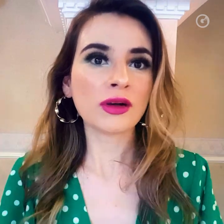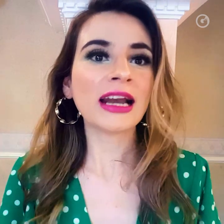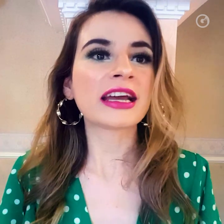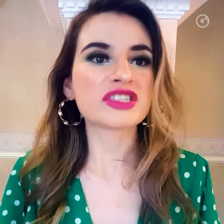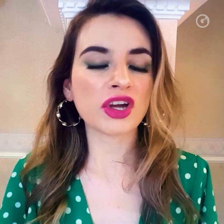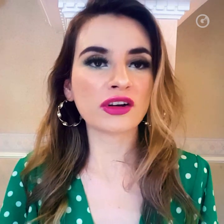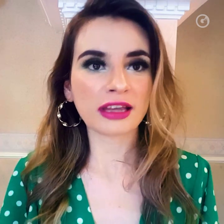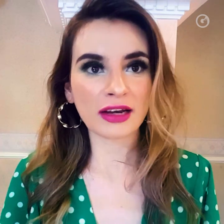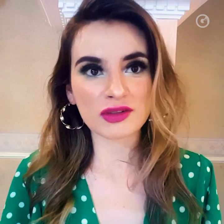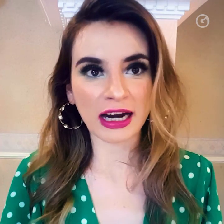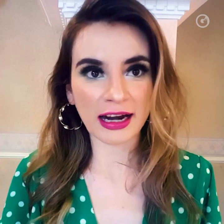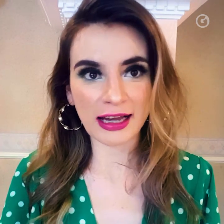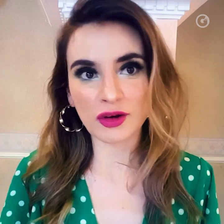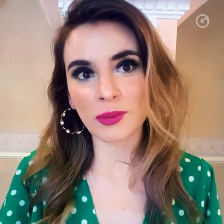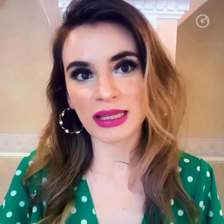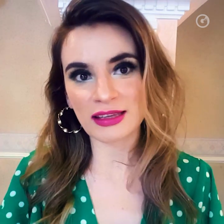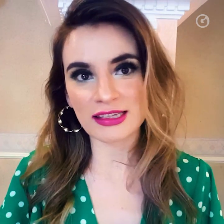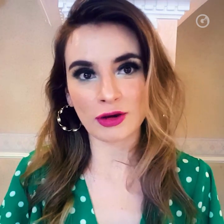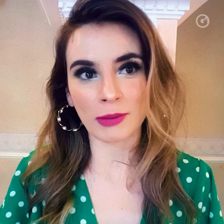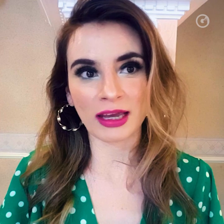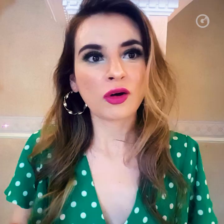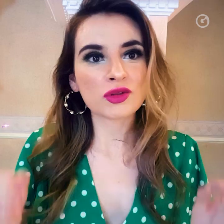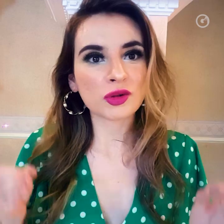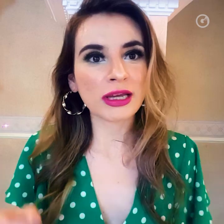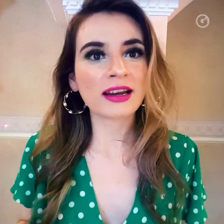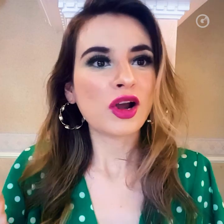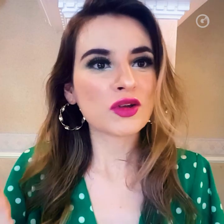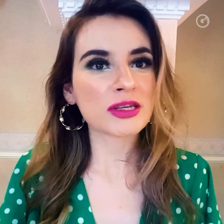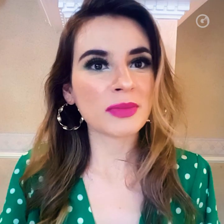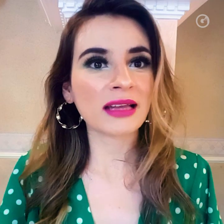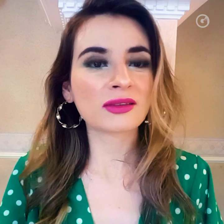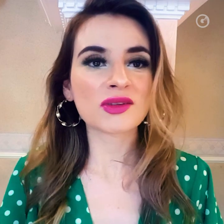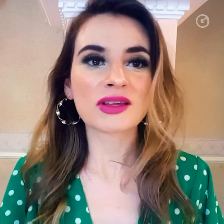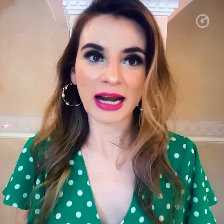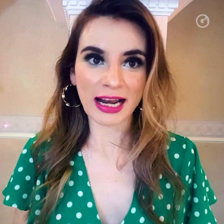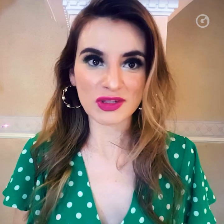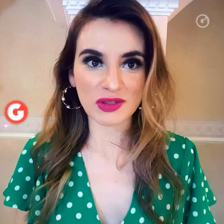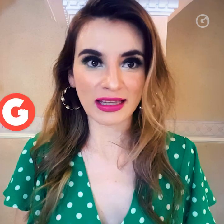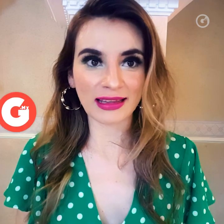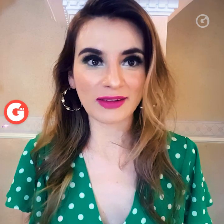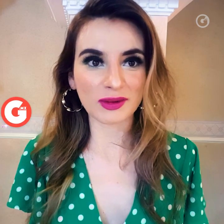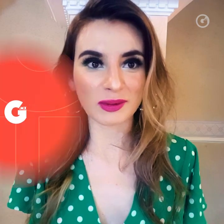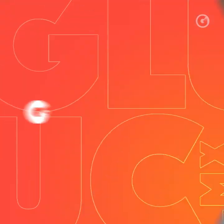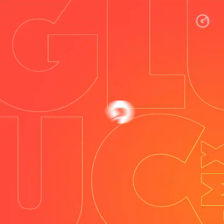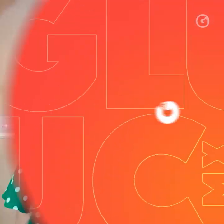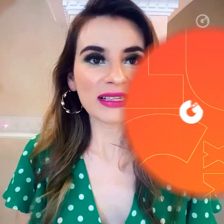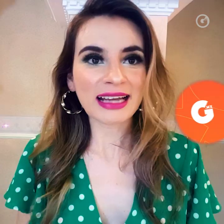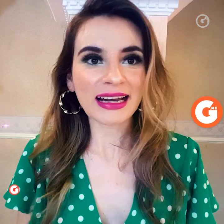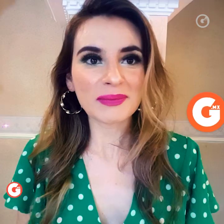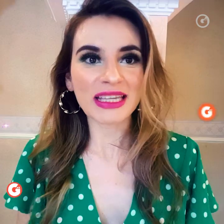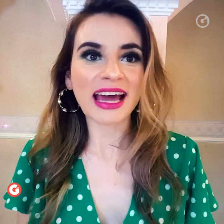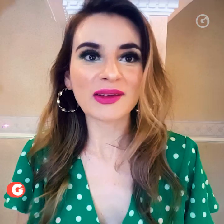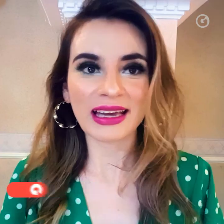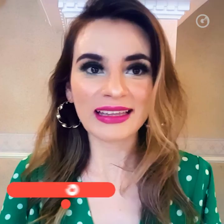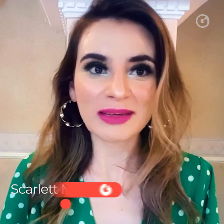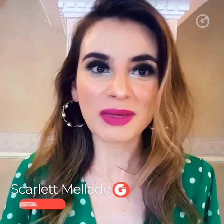reto con la lección que nos dejará el COVID-19. Construir los cimientos para la sociedad del futuro. Soy